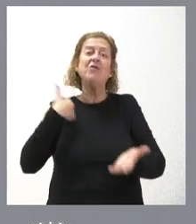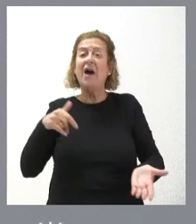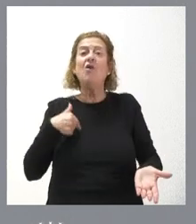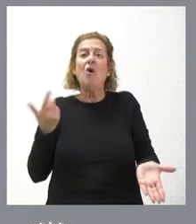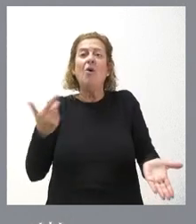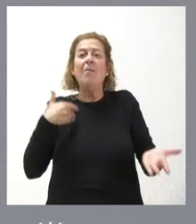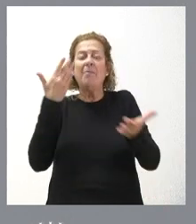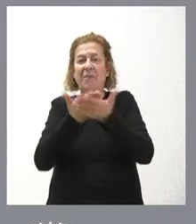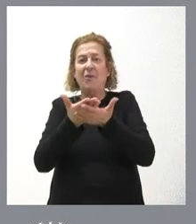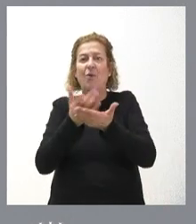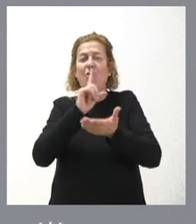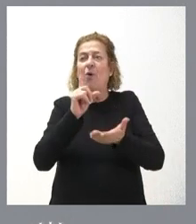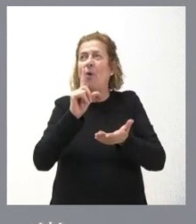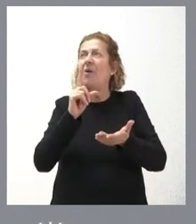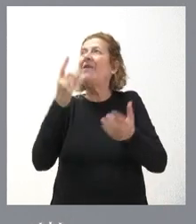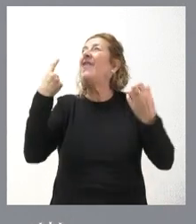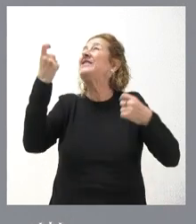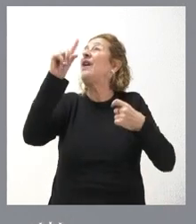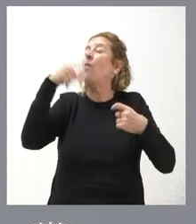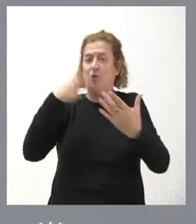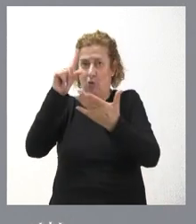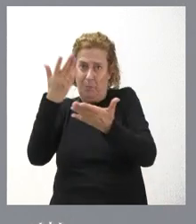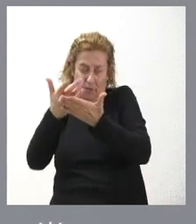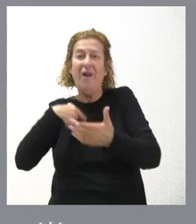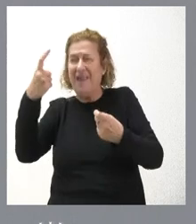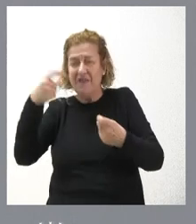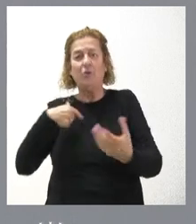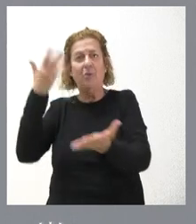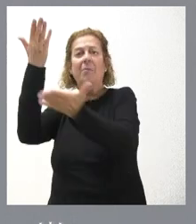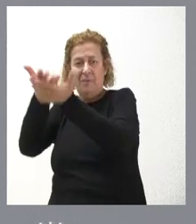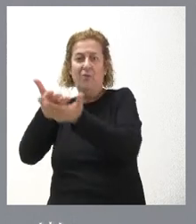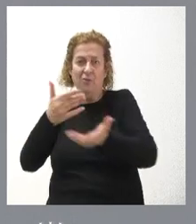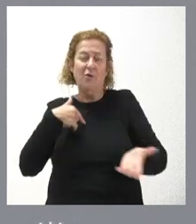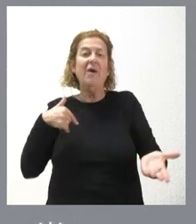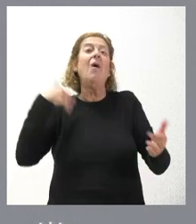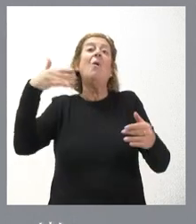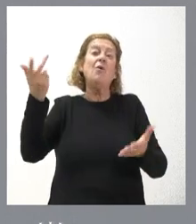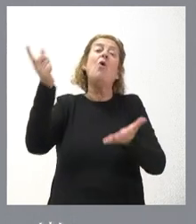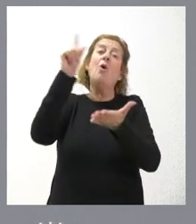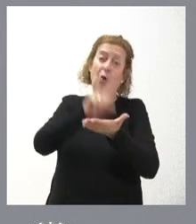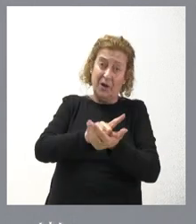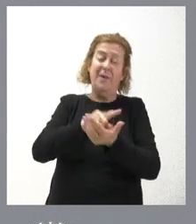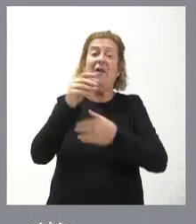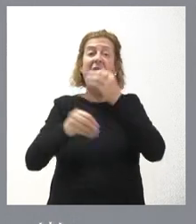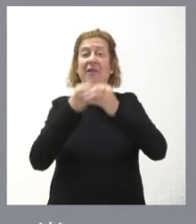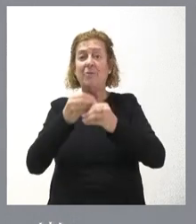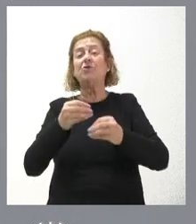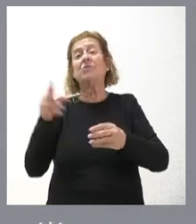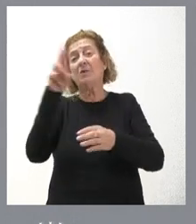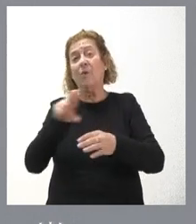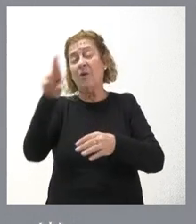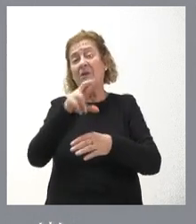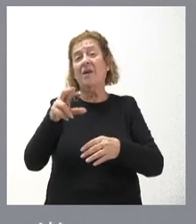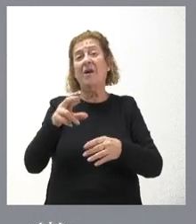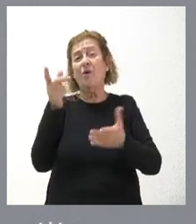nada que no sea necesario y lógico y nosotros en cuanto esto sea obligación de servido público lo meteremos dentro de los apoyos a los bonos recurrentes como hemos hecho con